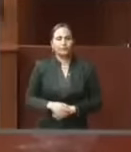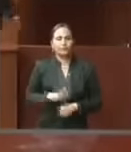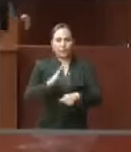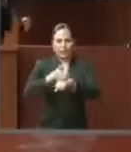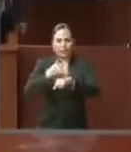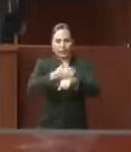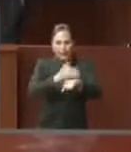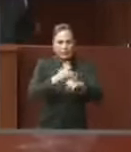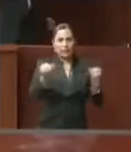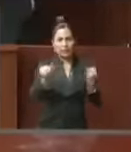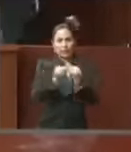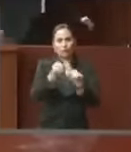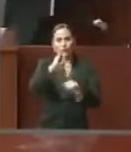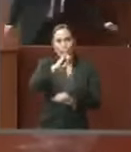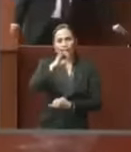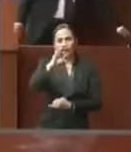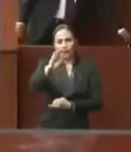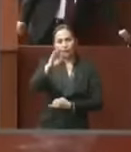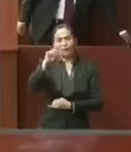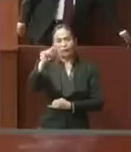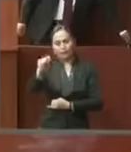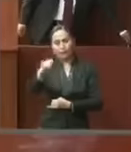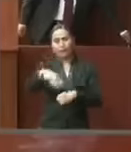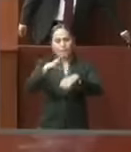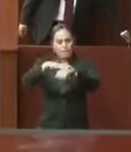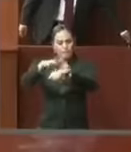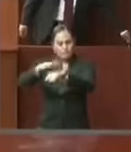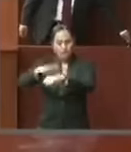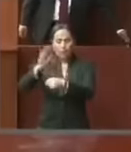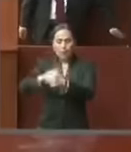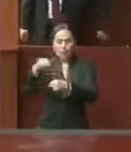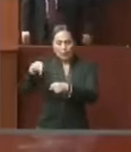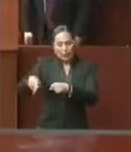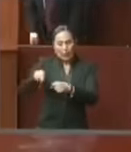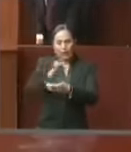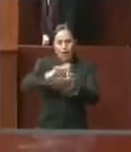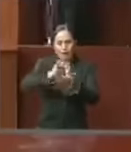Instituto Federal de telecomunicaciones por el actuar de estas